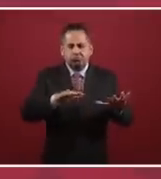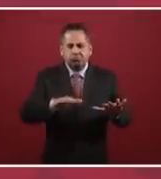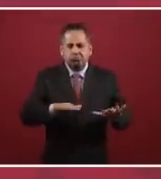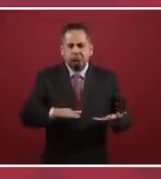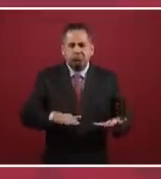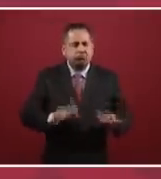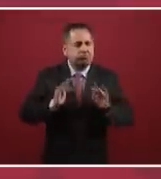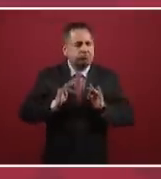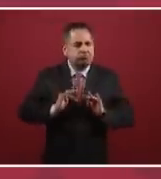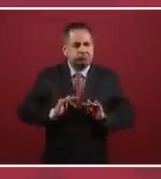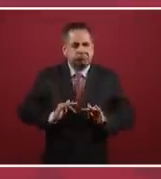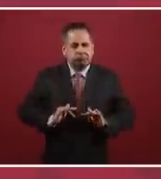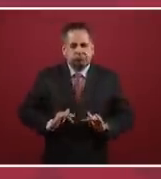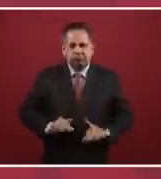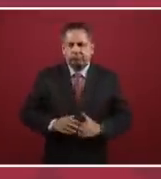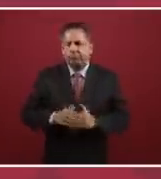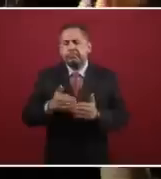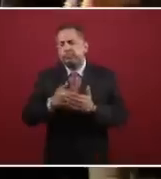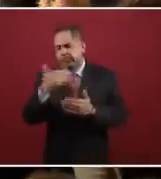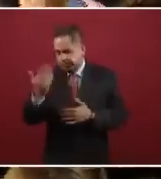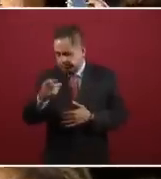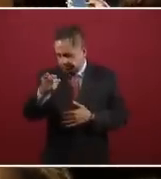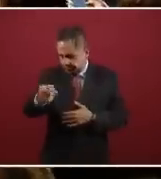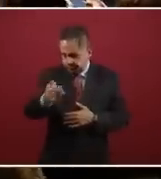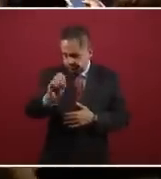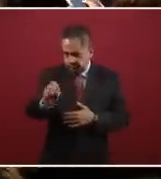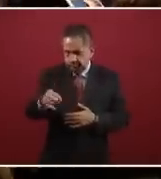país. A ver, ahora sí.